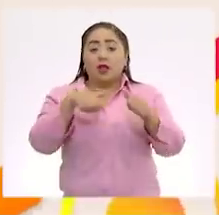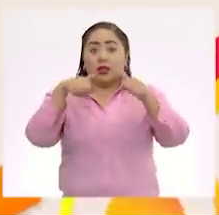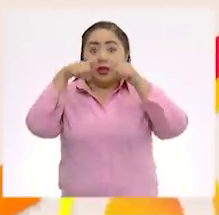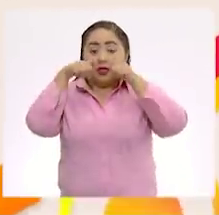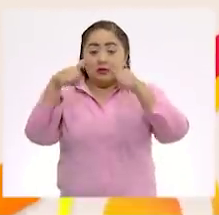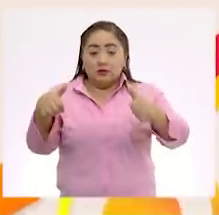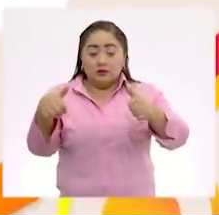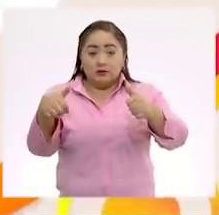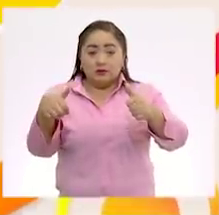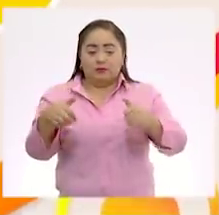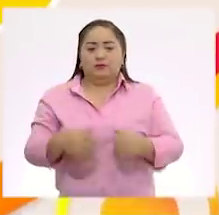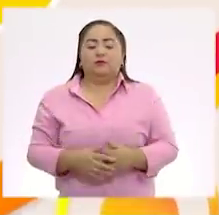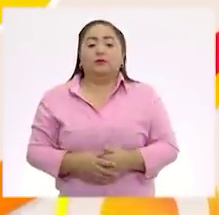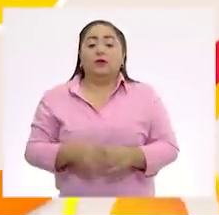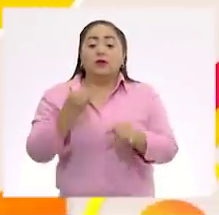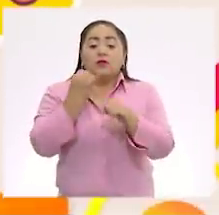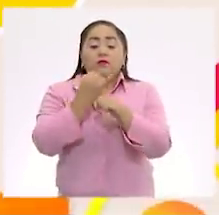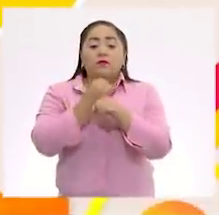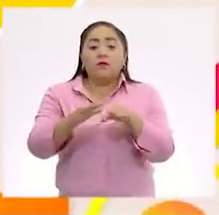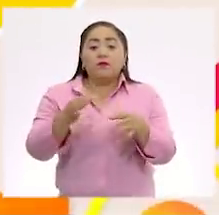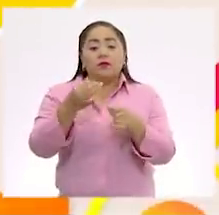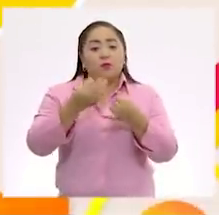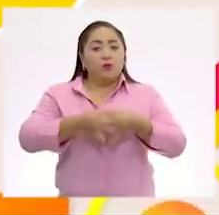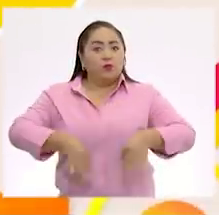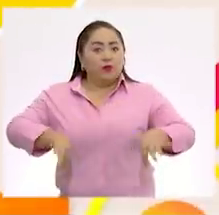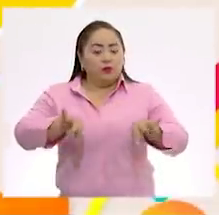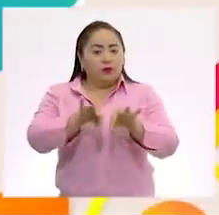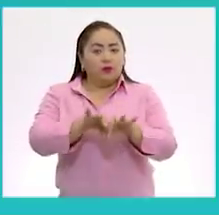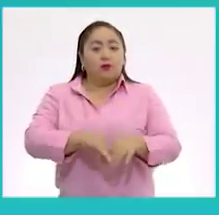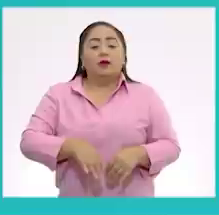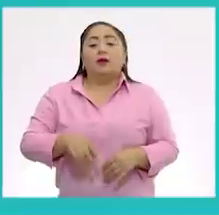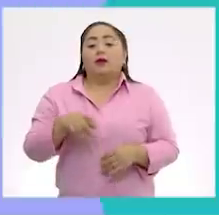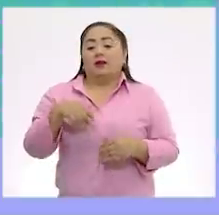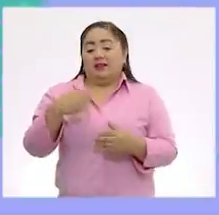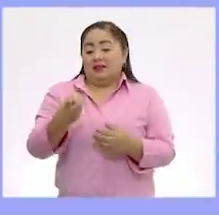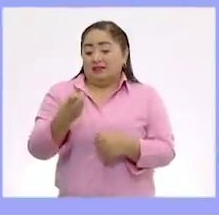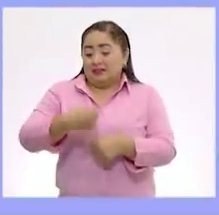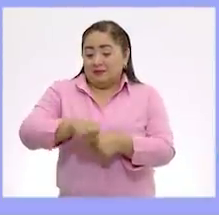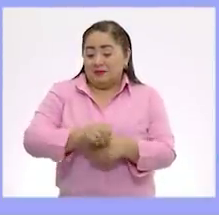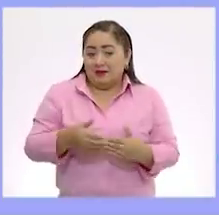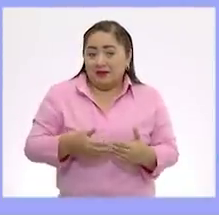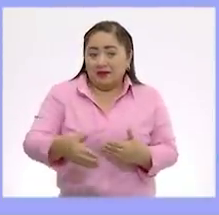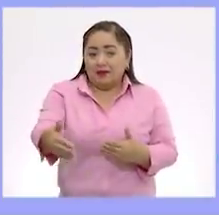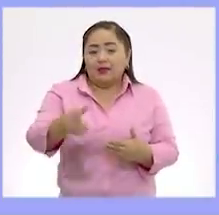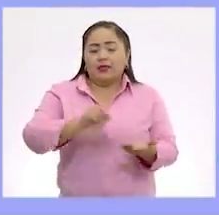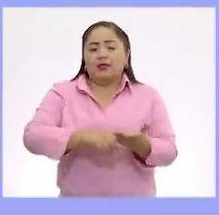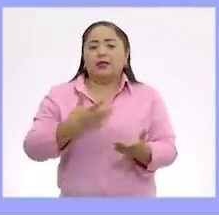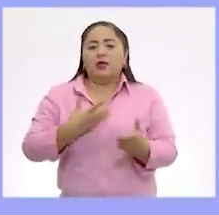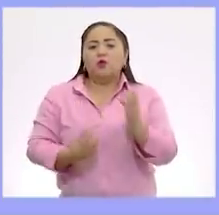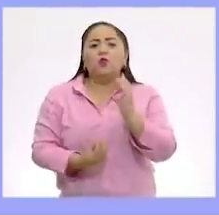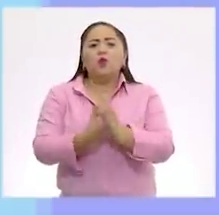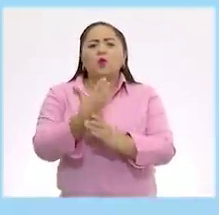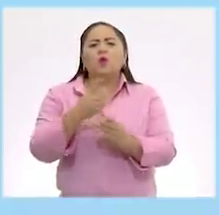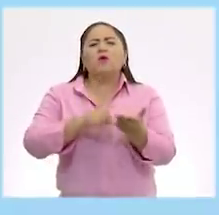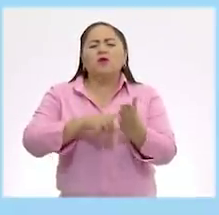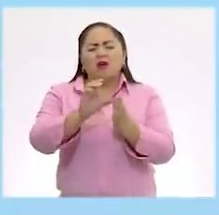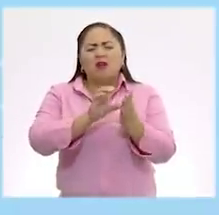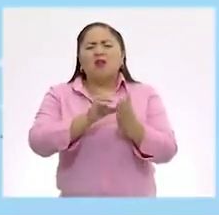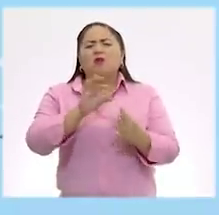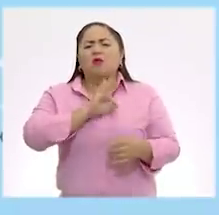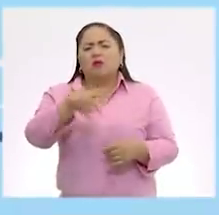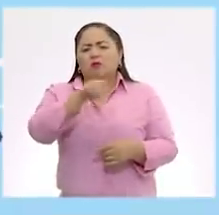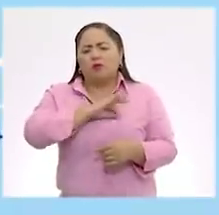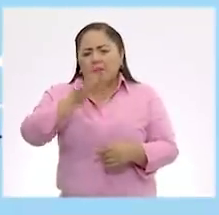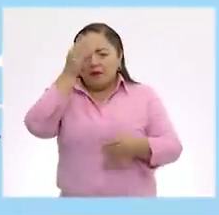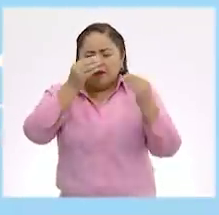Atención, atención. Información importante. Durante estas semanas tendremos un nuevo espacio en donde aprenderemos